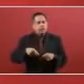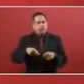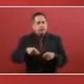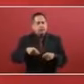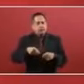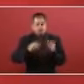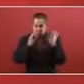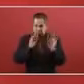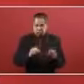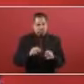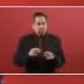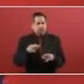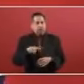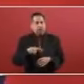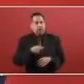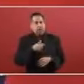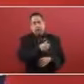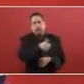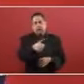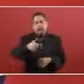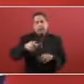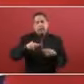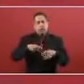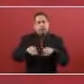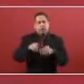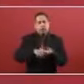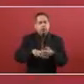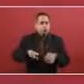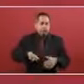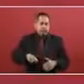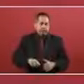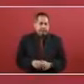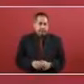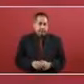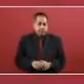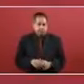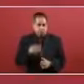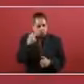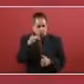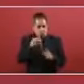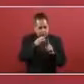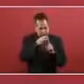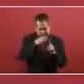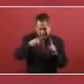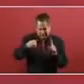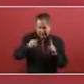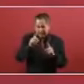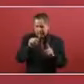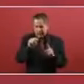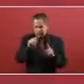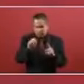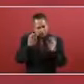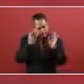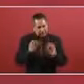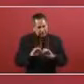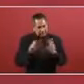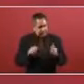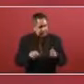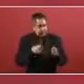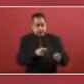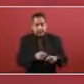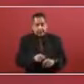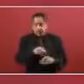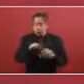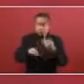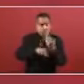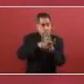en neto cada servidor público y su nombre y sus datos, toda